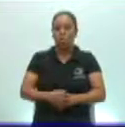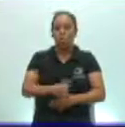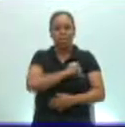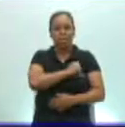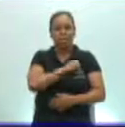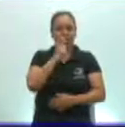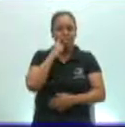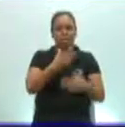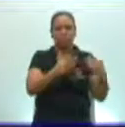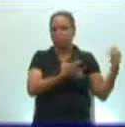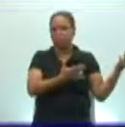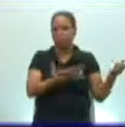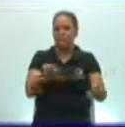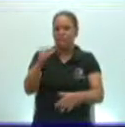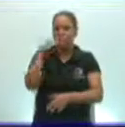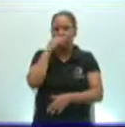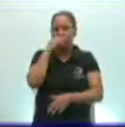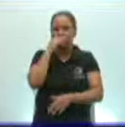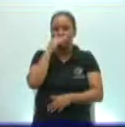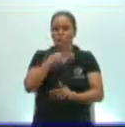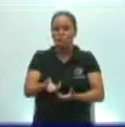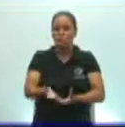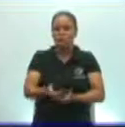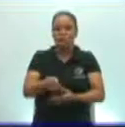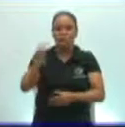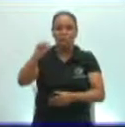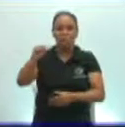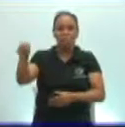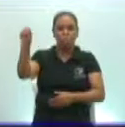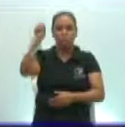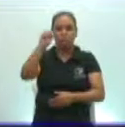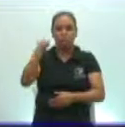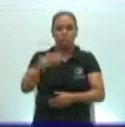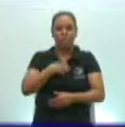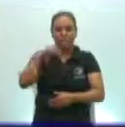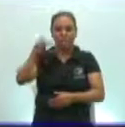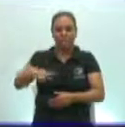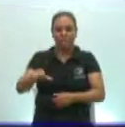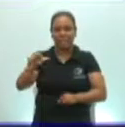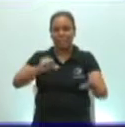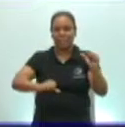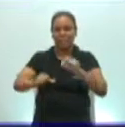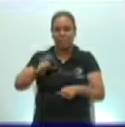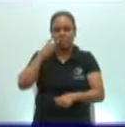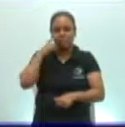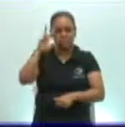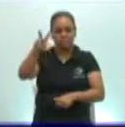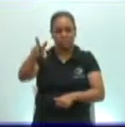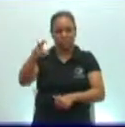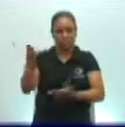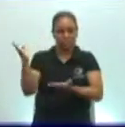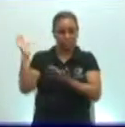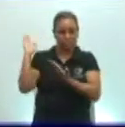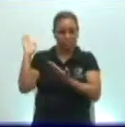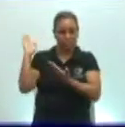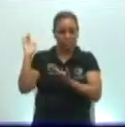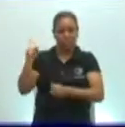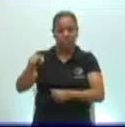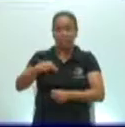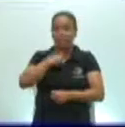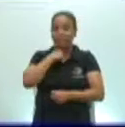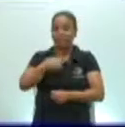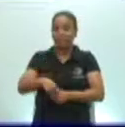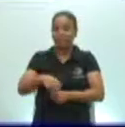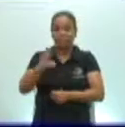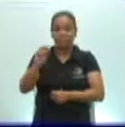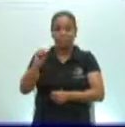modelo molecular que representa una molécula de esta sustancia. Y miren, en este caso estamos hablando de